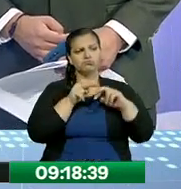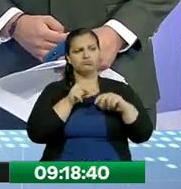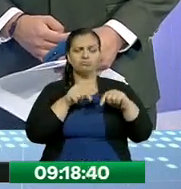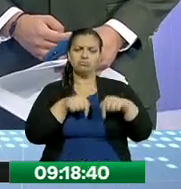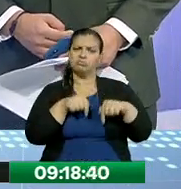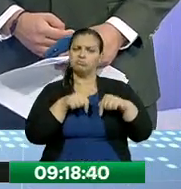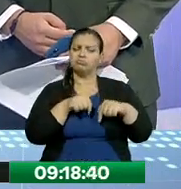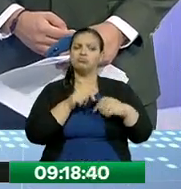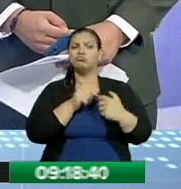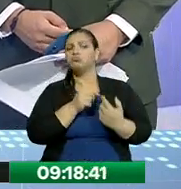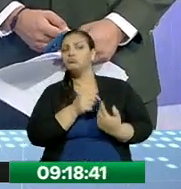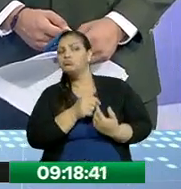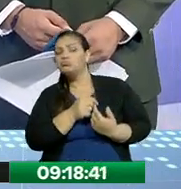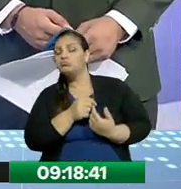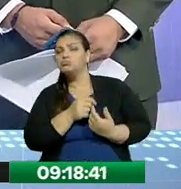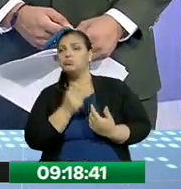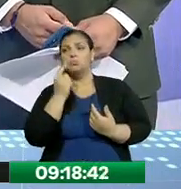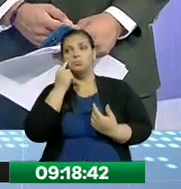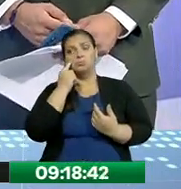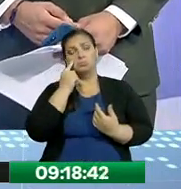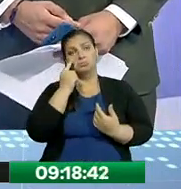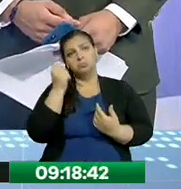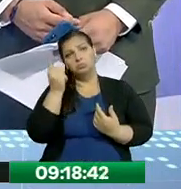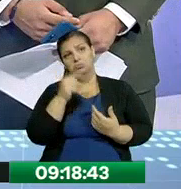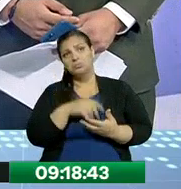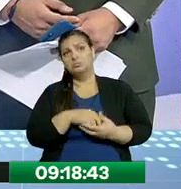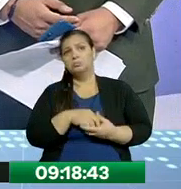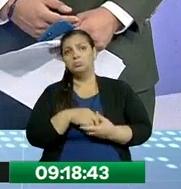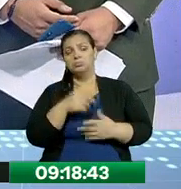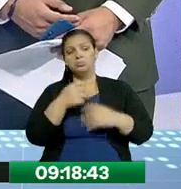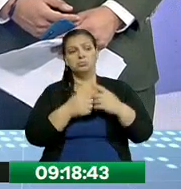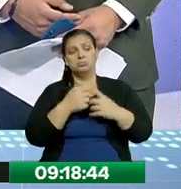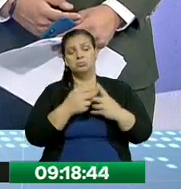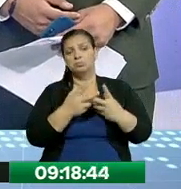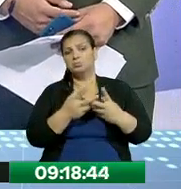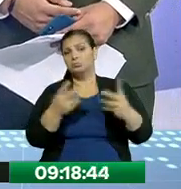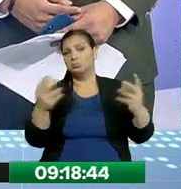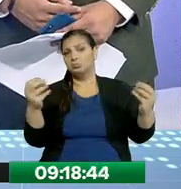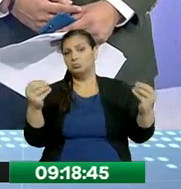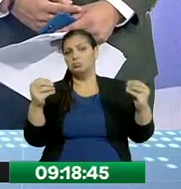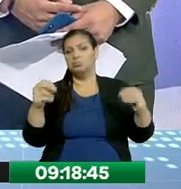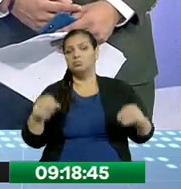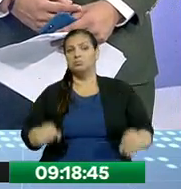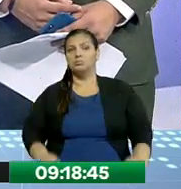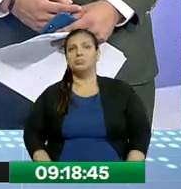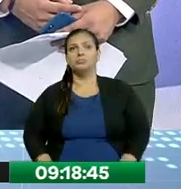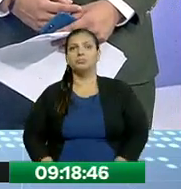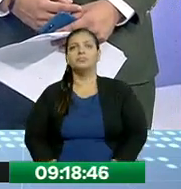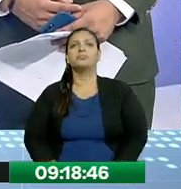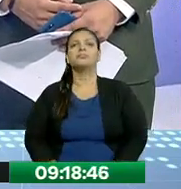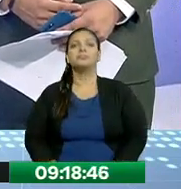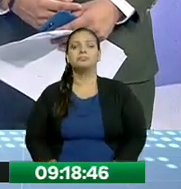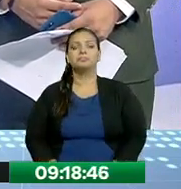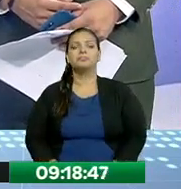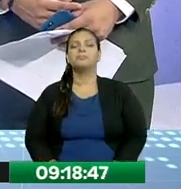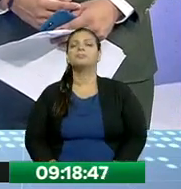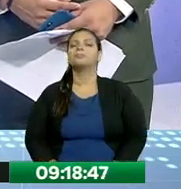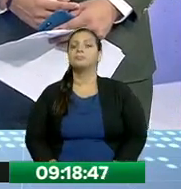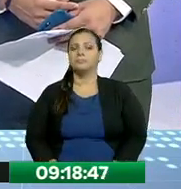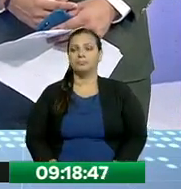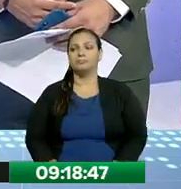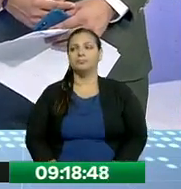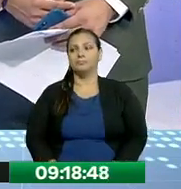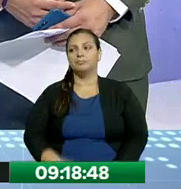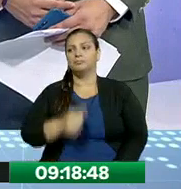los moradores de El Dorado y de Centro Vial también pueda en los próximos días mejorar. Agua potable es lo que